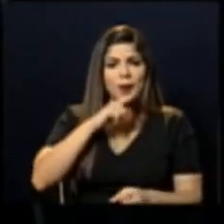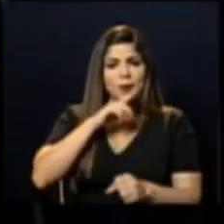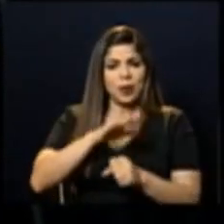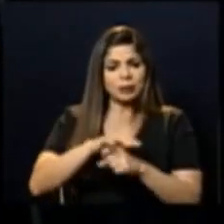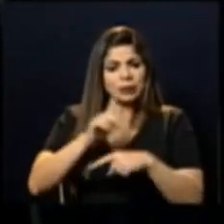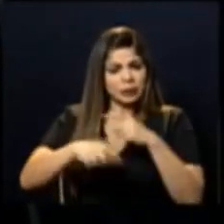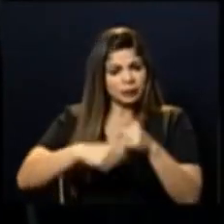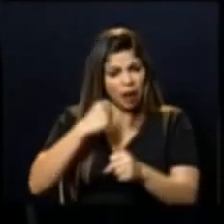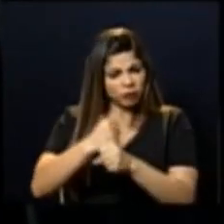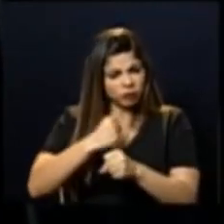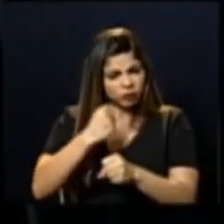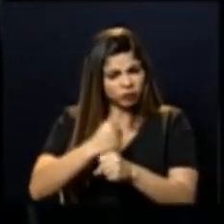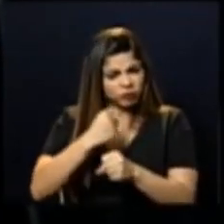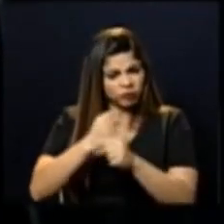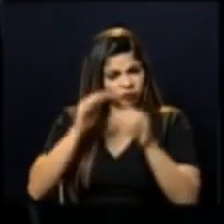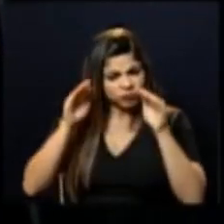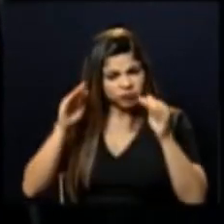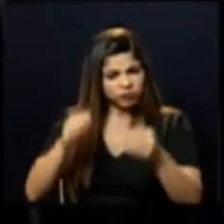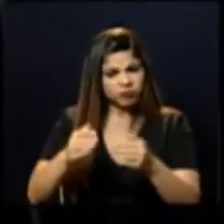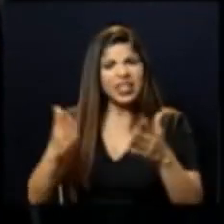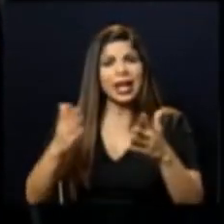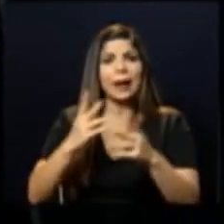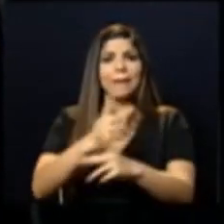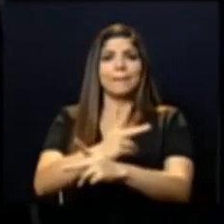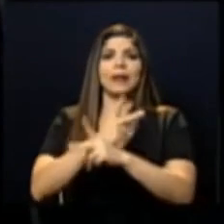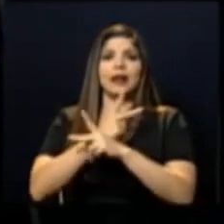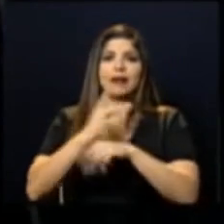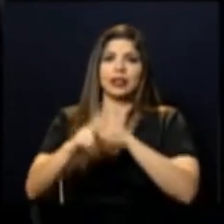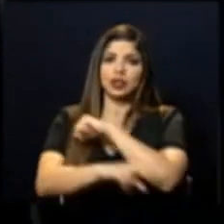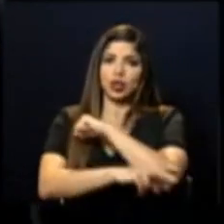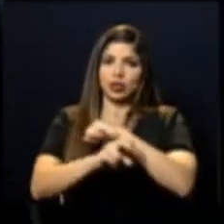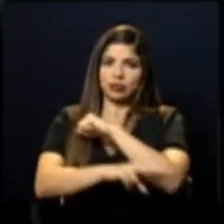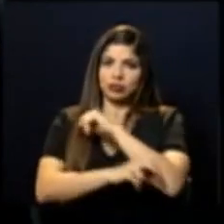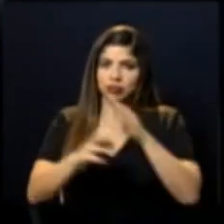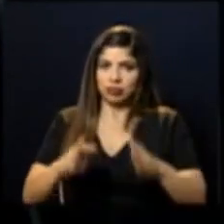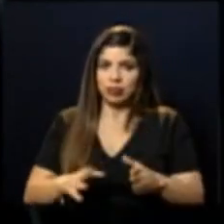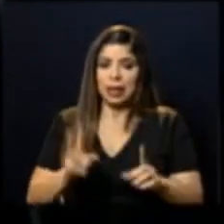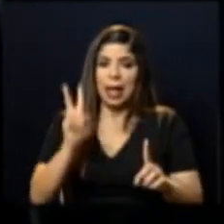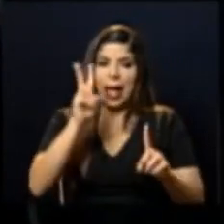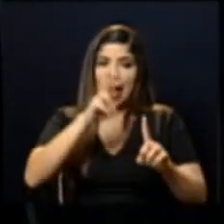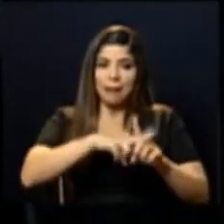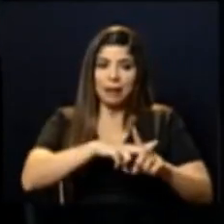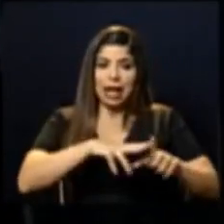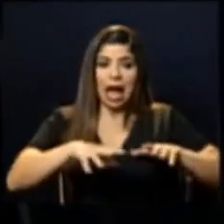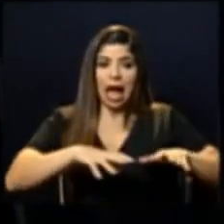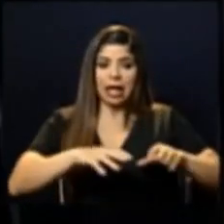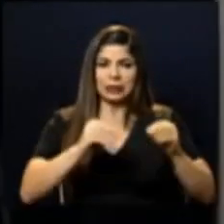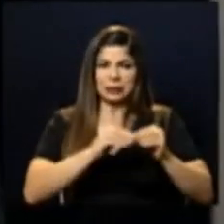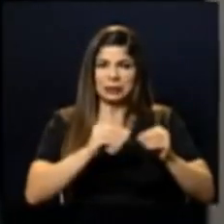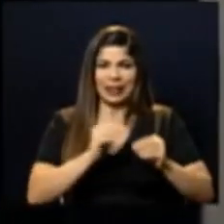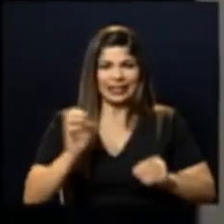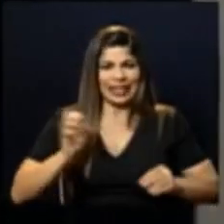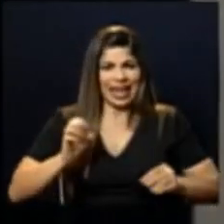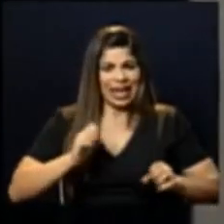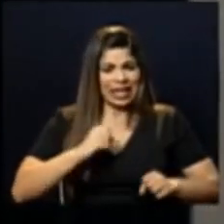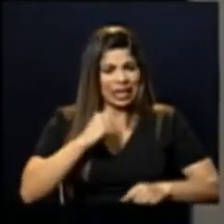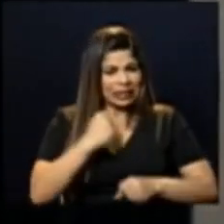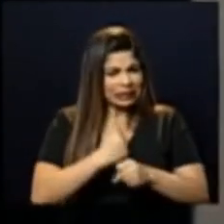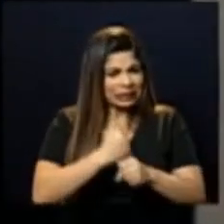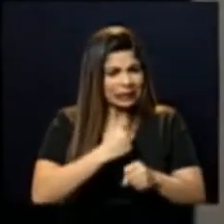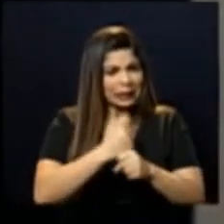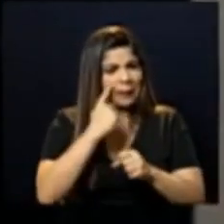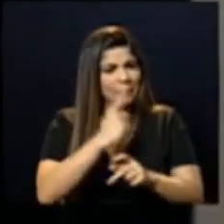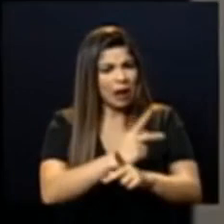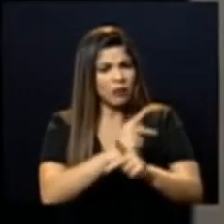actuar categóricamente en la prevención del delito y ejecutar una acción enérgica para combatir el